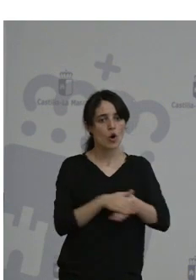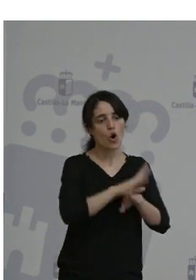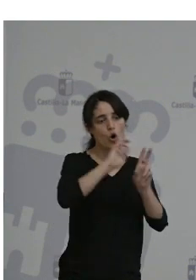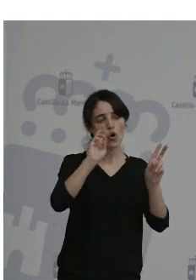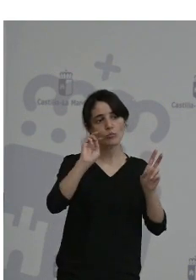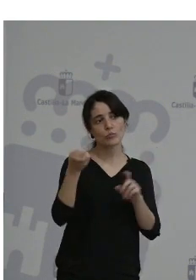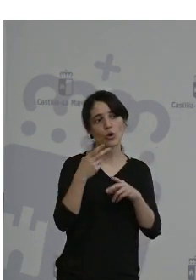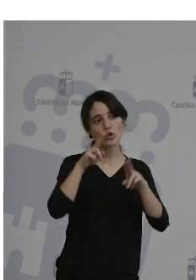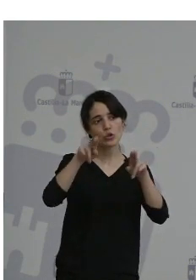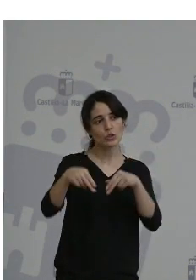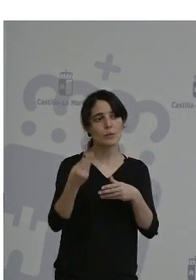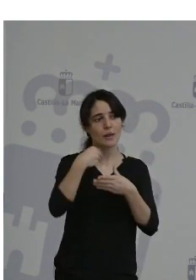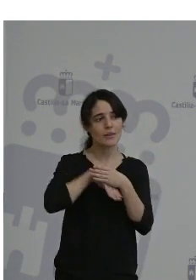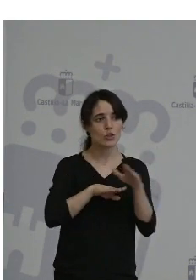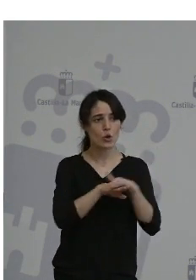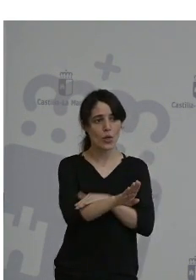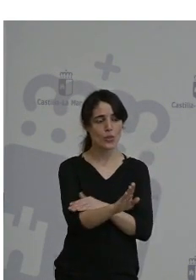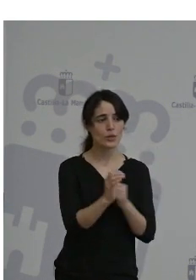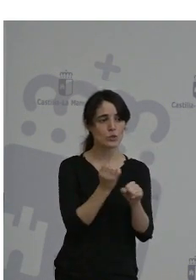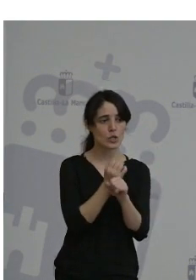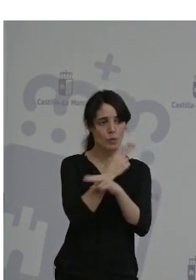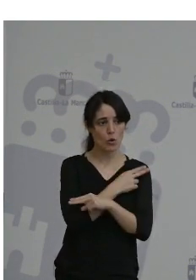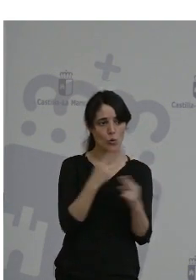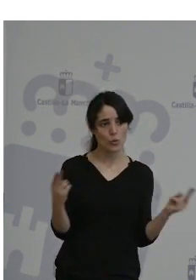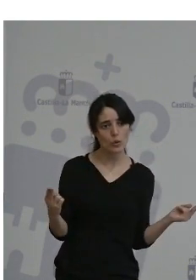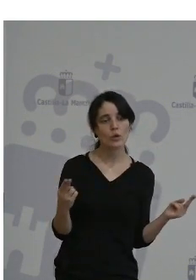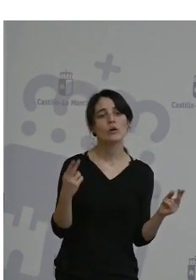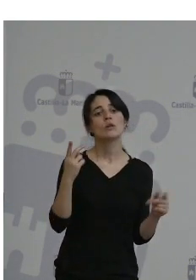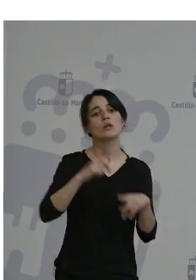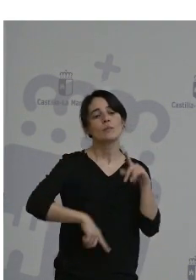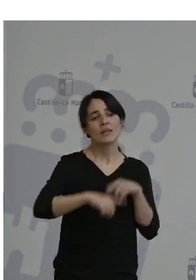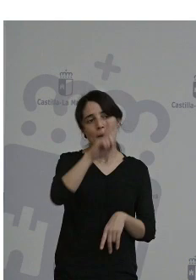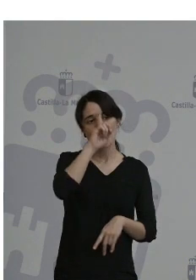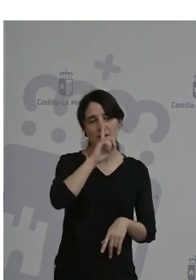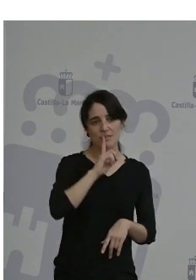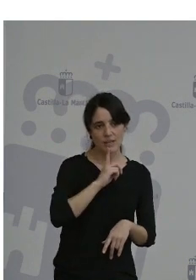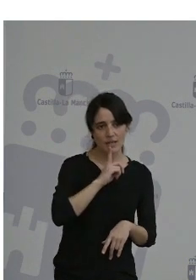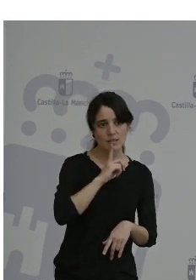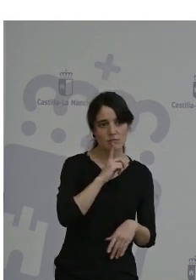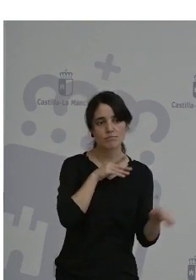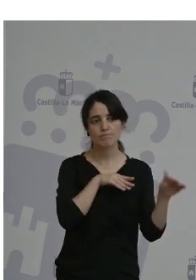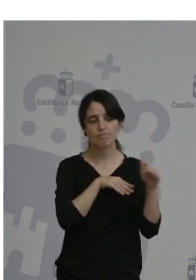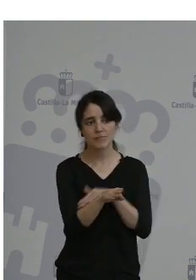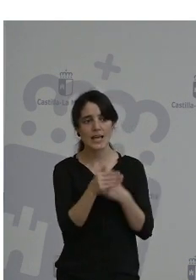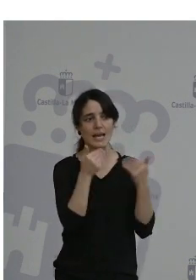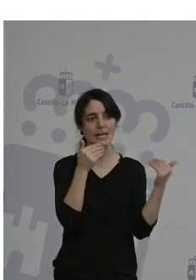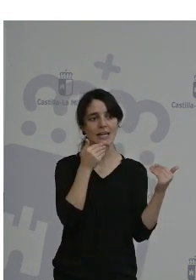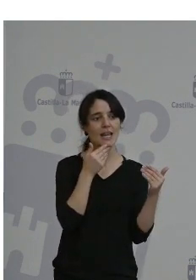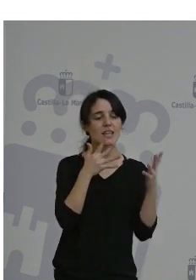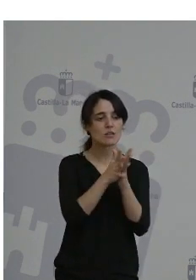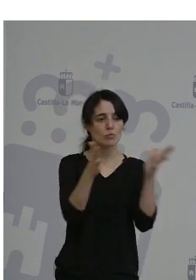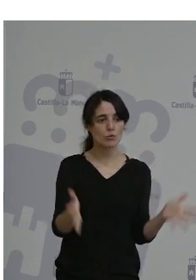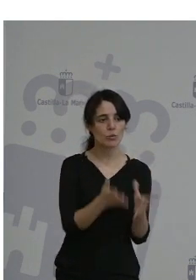consta que es de interés es la posible ampliación de perfiles a través de la promoción interna. Ya, como me he referido